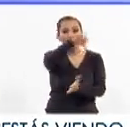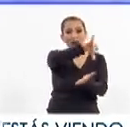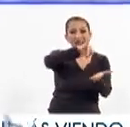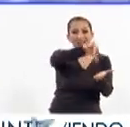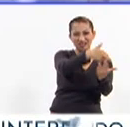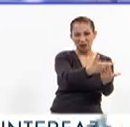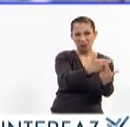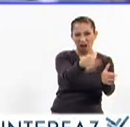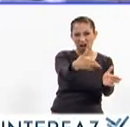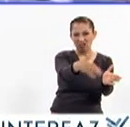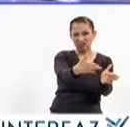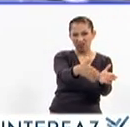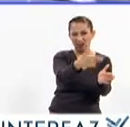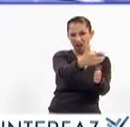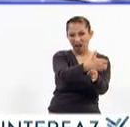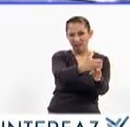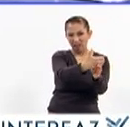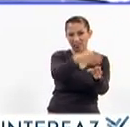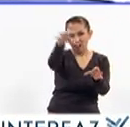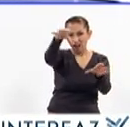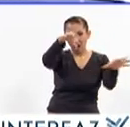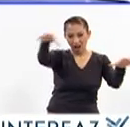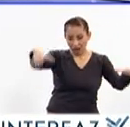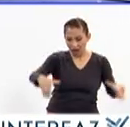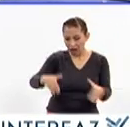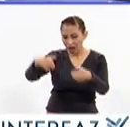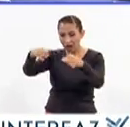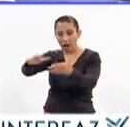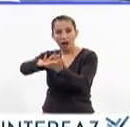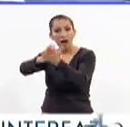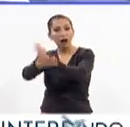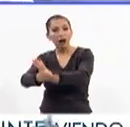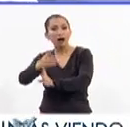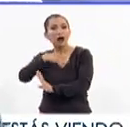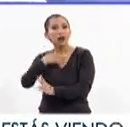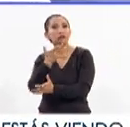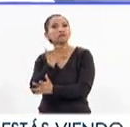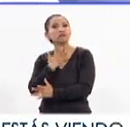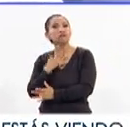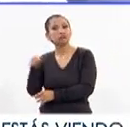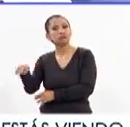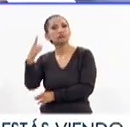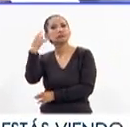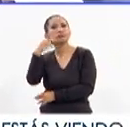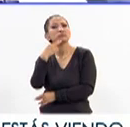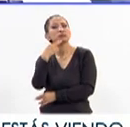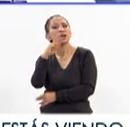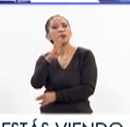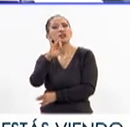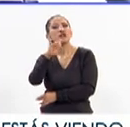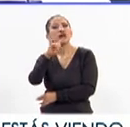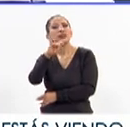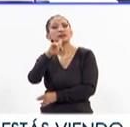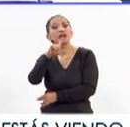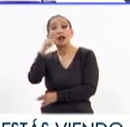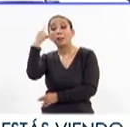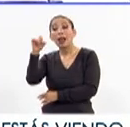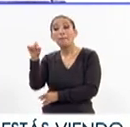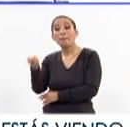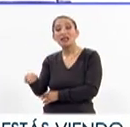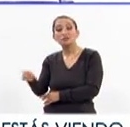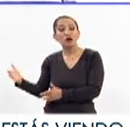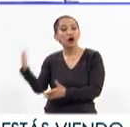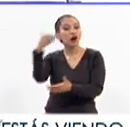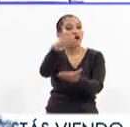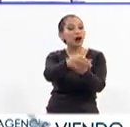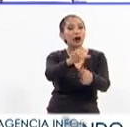aceites residuales que tienen las cafeterías de nuestro instituto. Claro. Ese biodiesel, ¿para qué lo vamos a utilizar? Para la misma